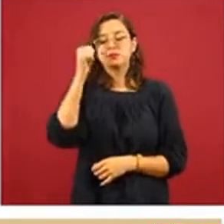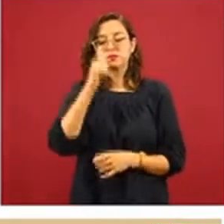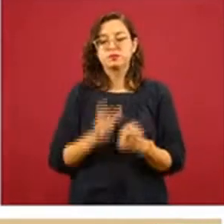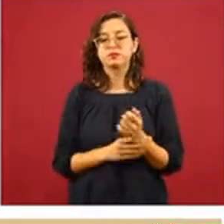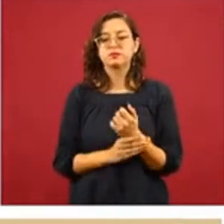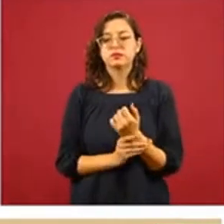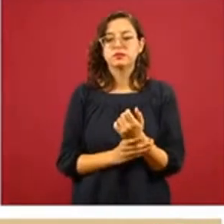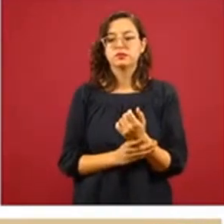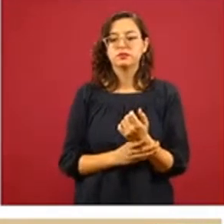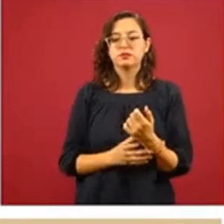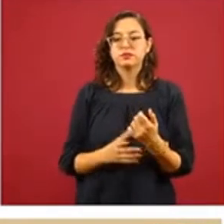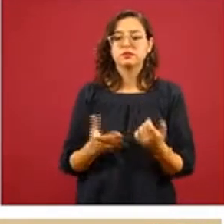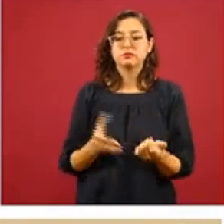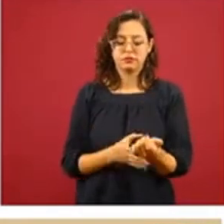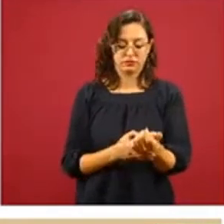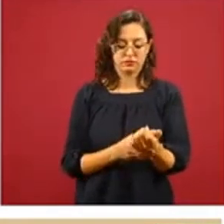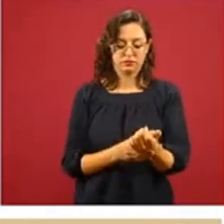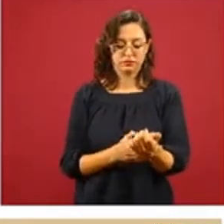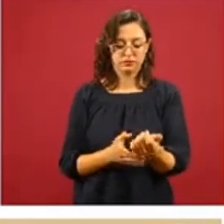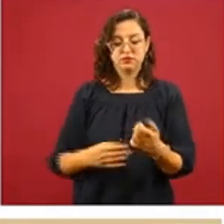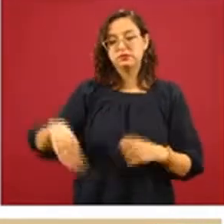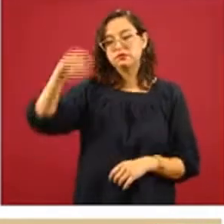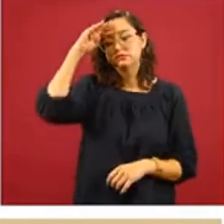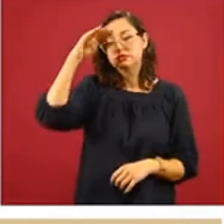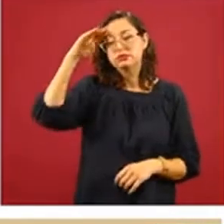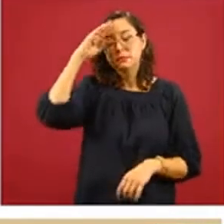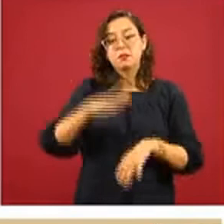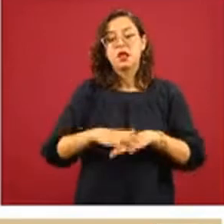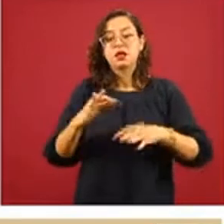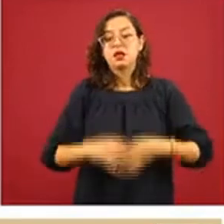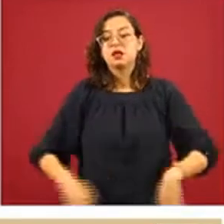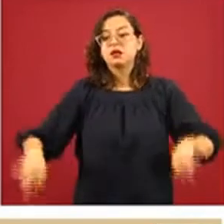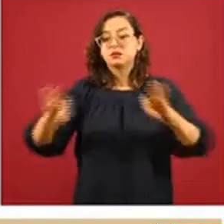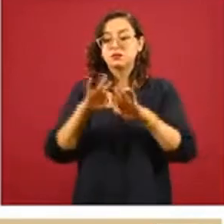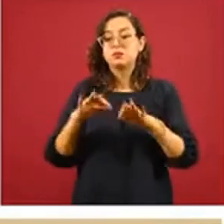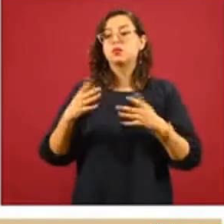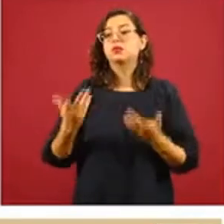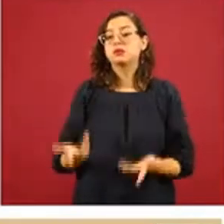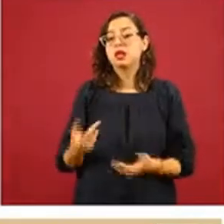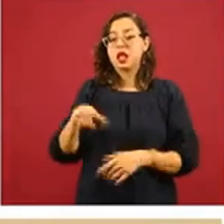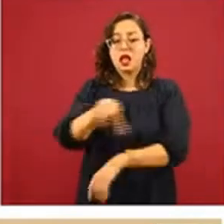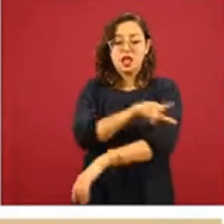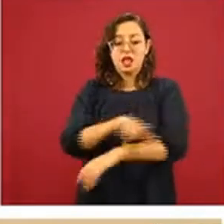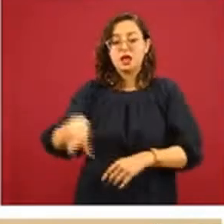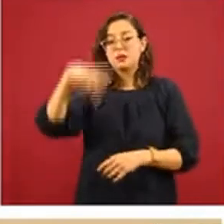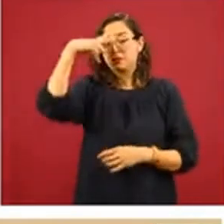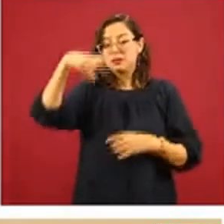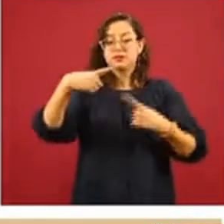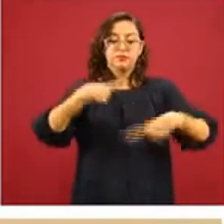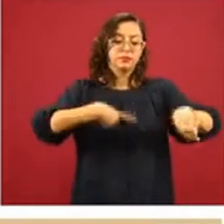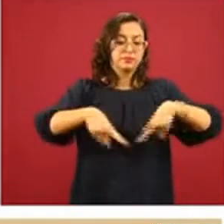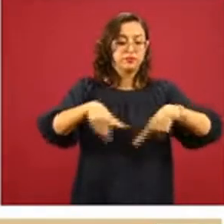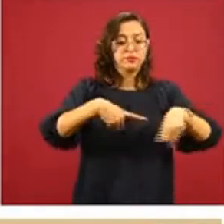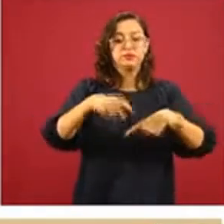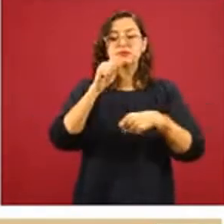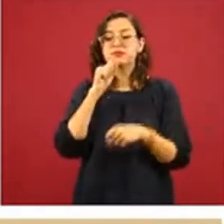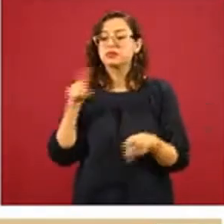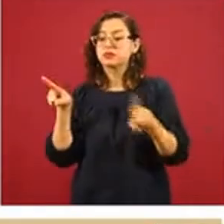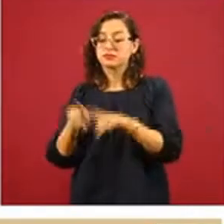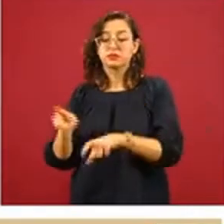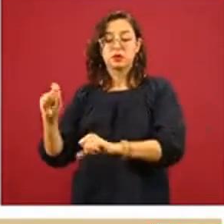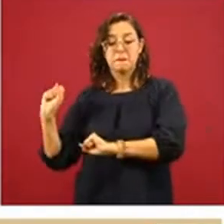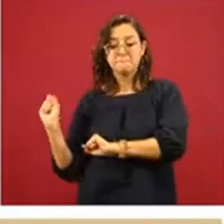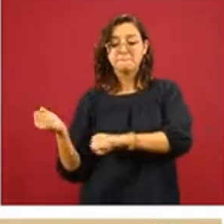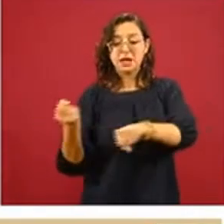medidas sanitarias siempre presentes, y muchos de ellos, como la Liga Mexicana de Fútbol y también la Liga Mexicana de